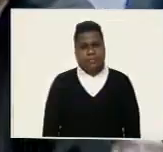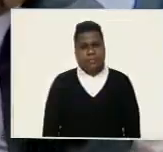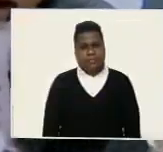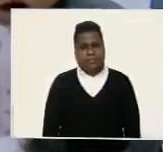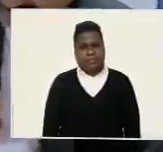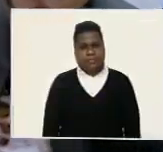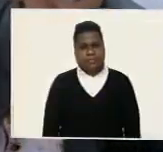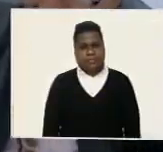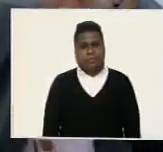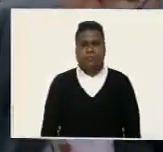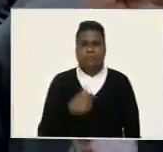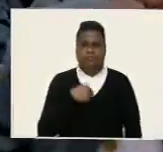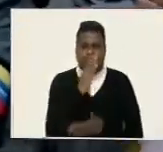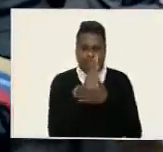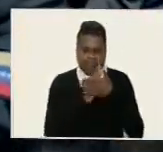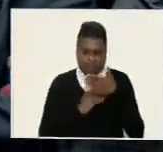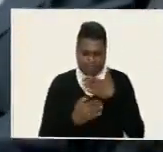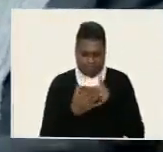Y modestamente